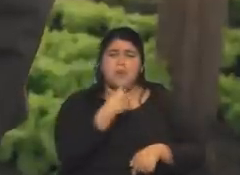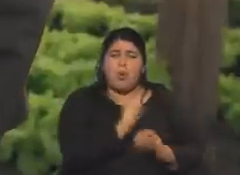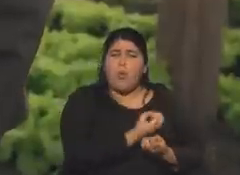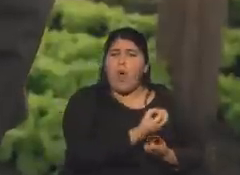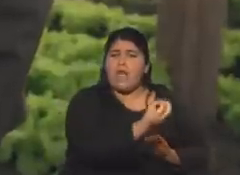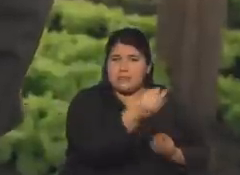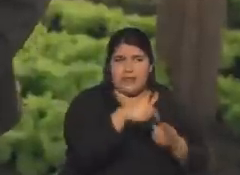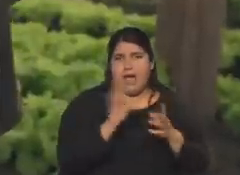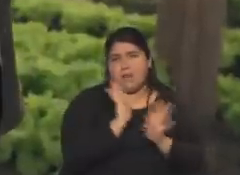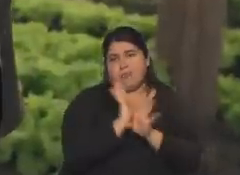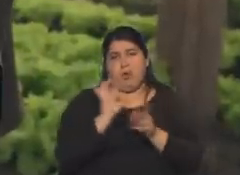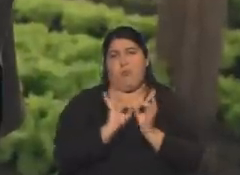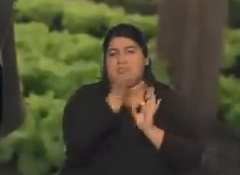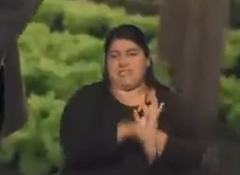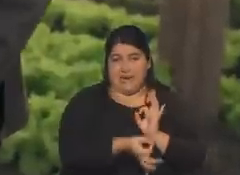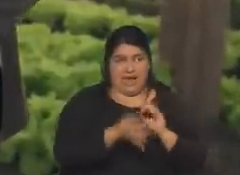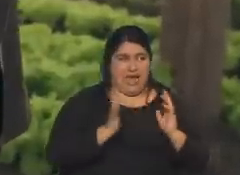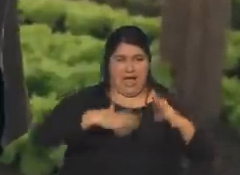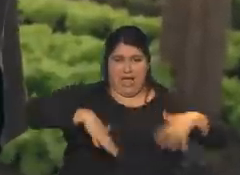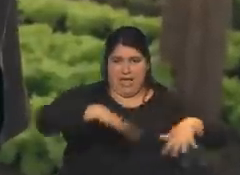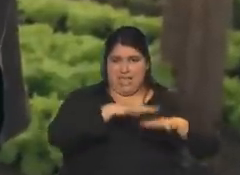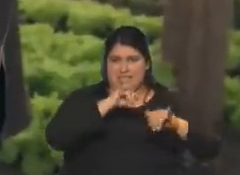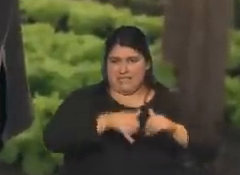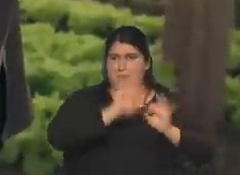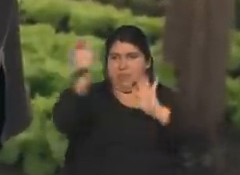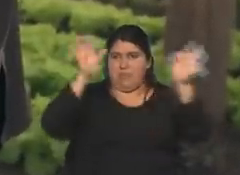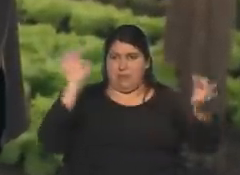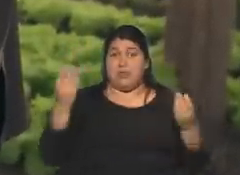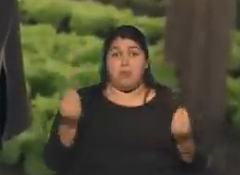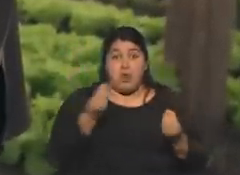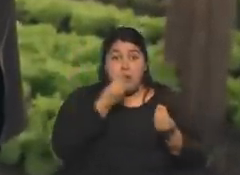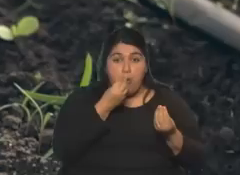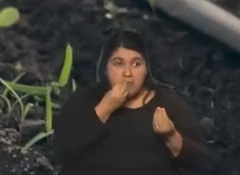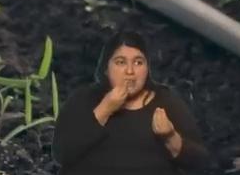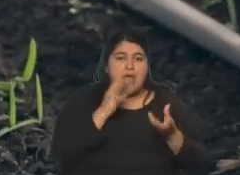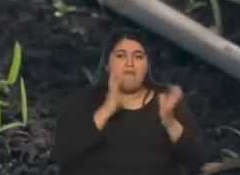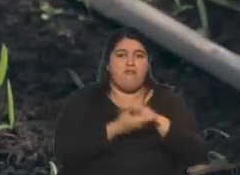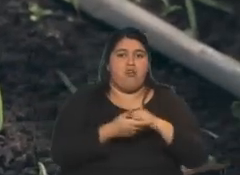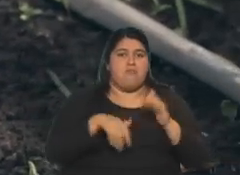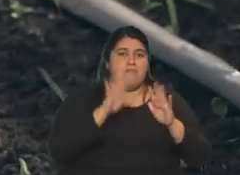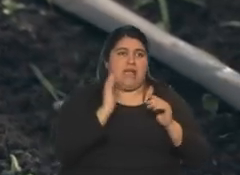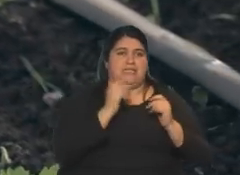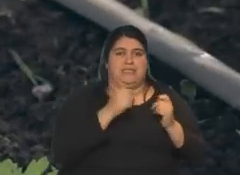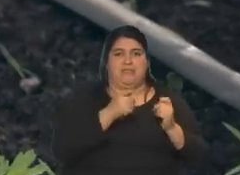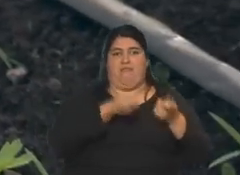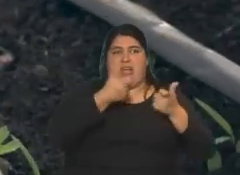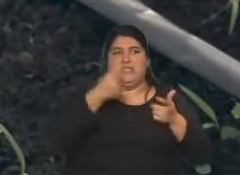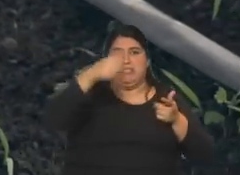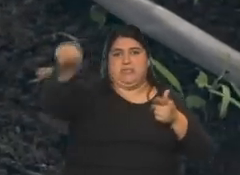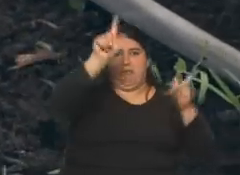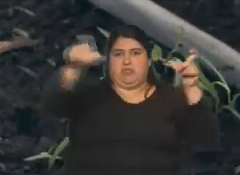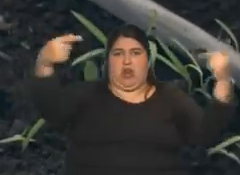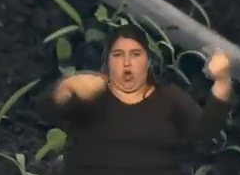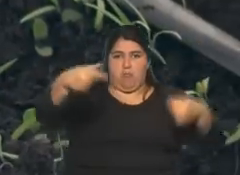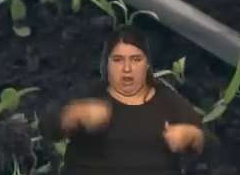de cercanía. Es una huerta de cercanía para que la comida esté lo más cerca posible de la olla. que no tenga que